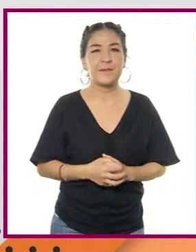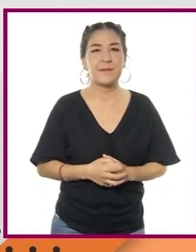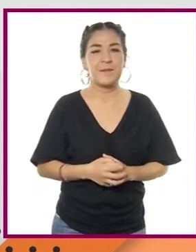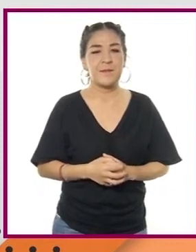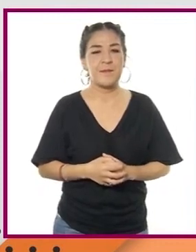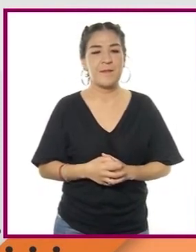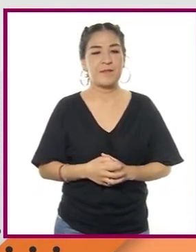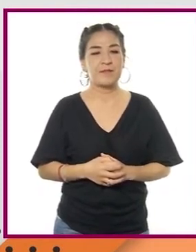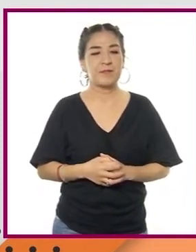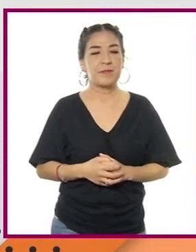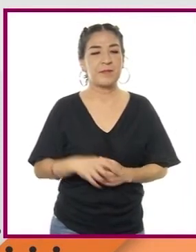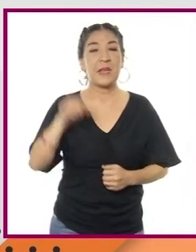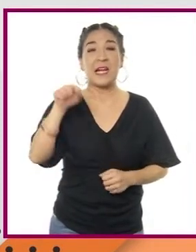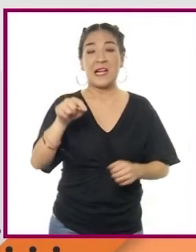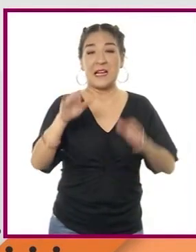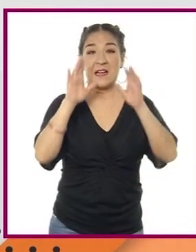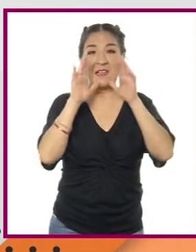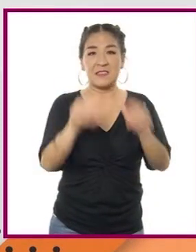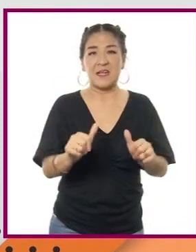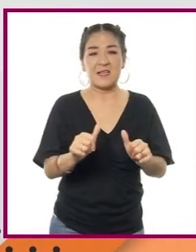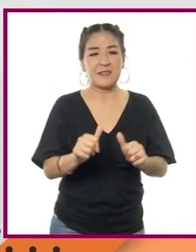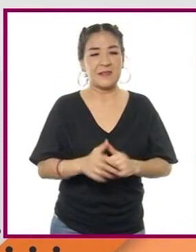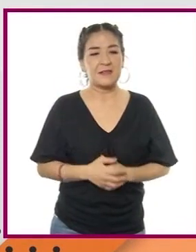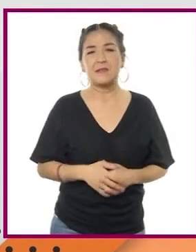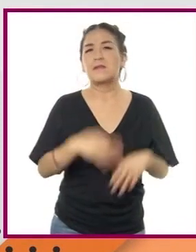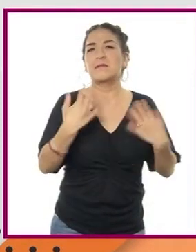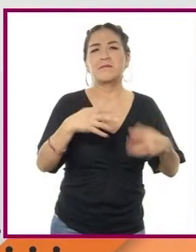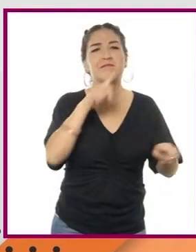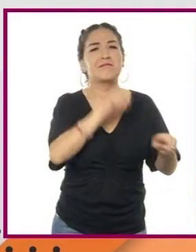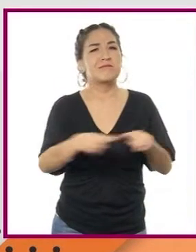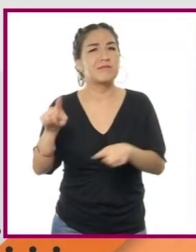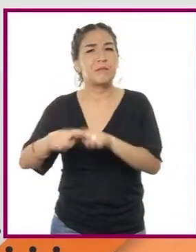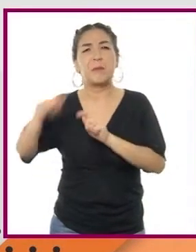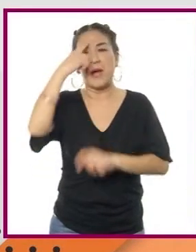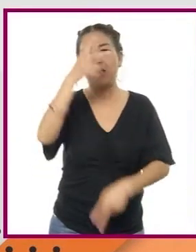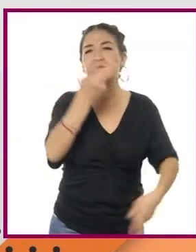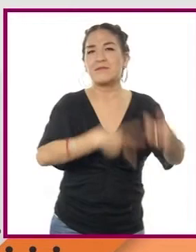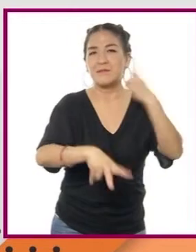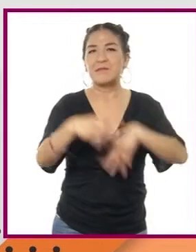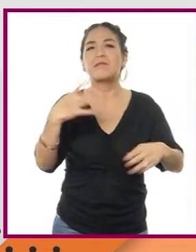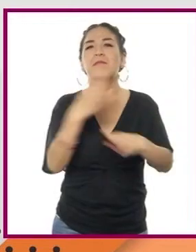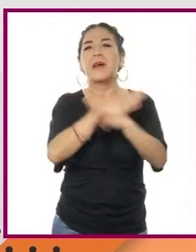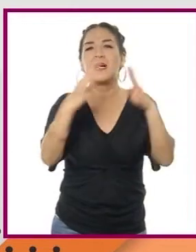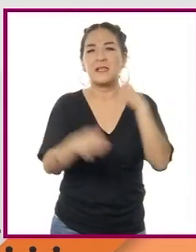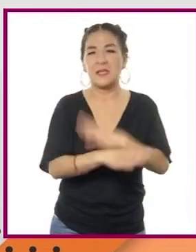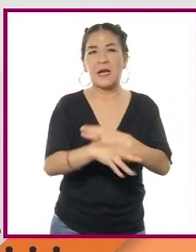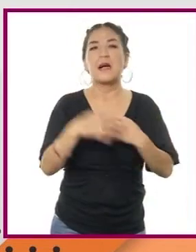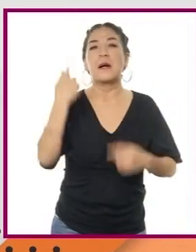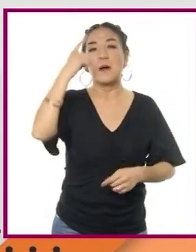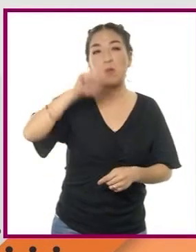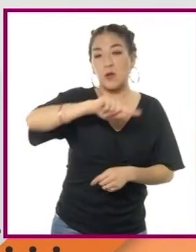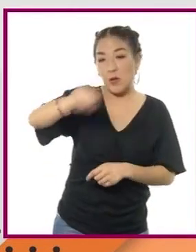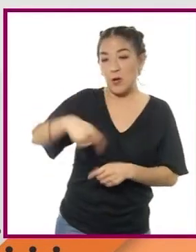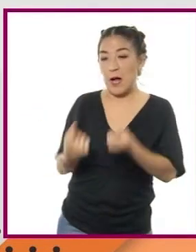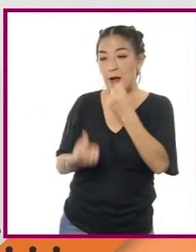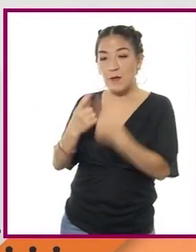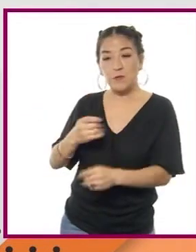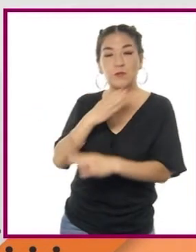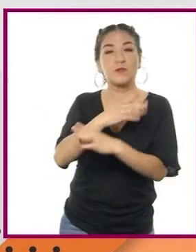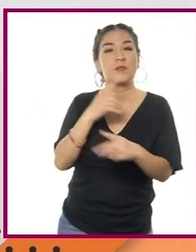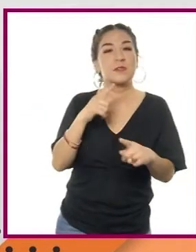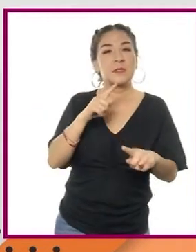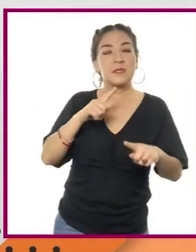la hacienda era ante todo una unidad de producción autosuficiente, ya que junto con los artículos